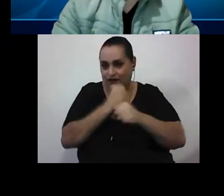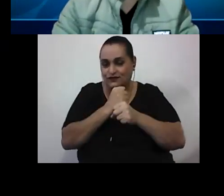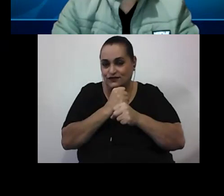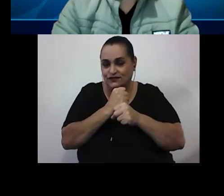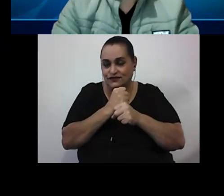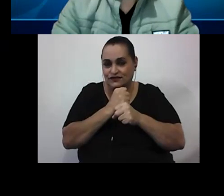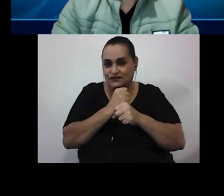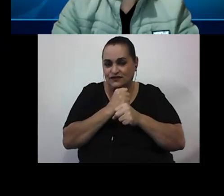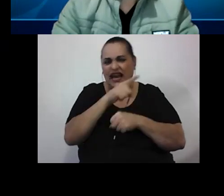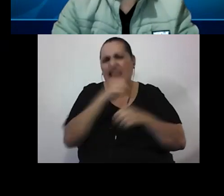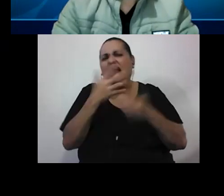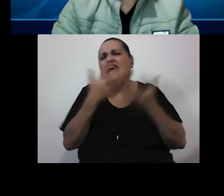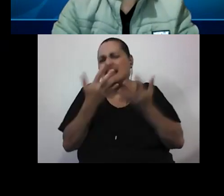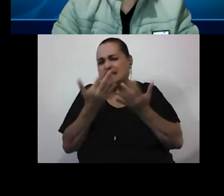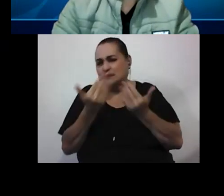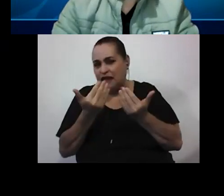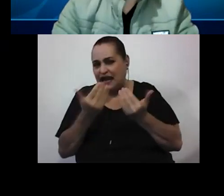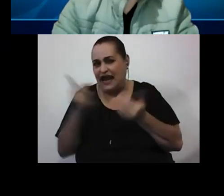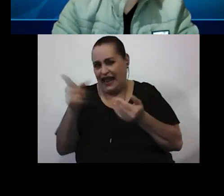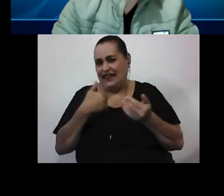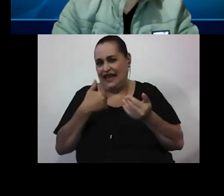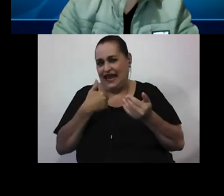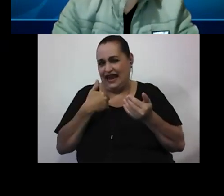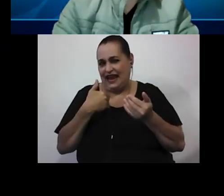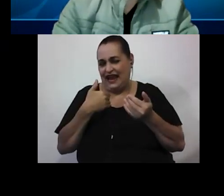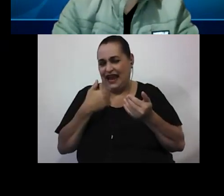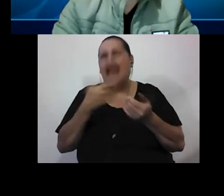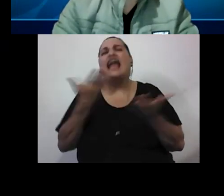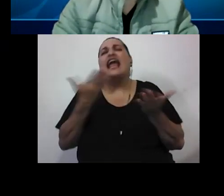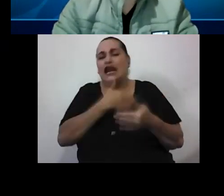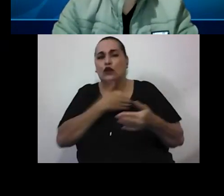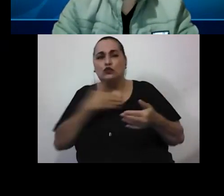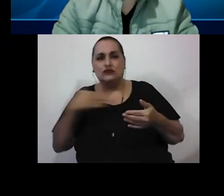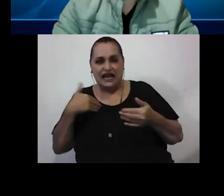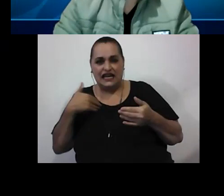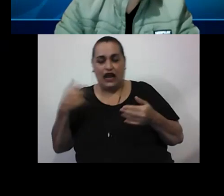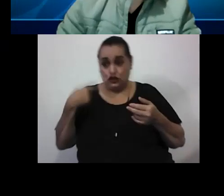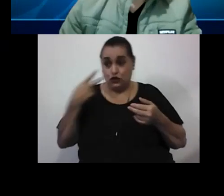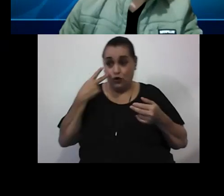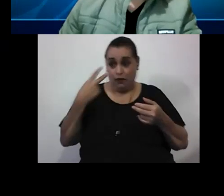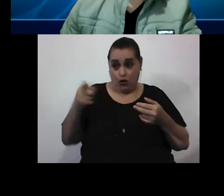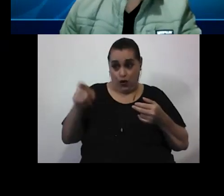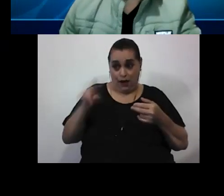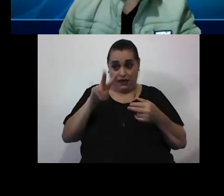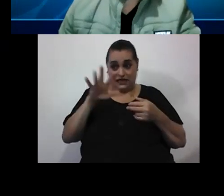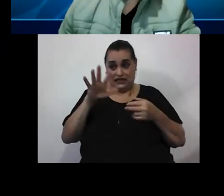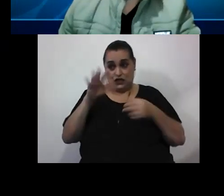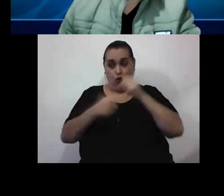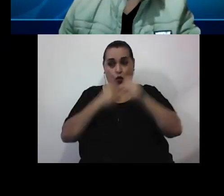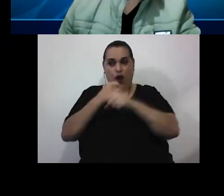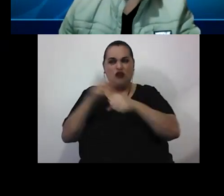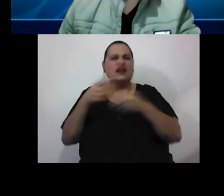¿Qué esperaría yo que tuviera? ¿Qué me encantaría cuando yo lo vea a esa edad? Verlo haciendo